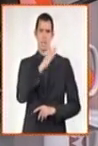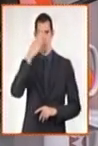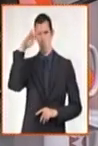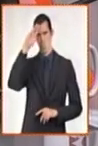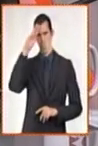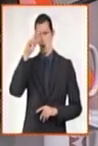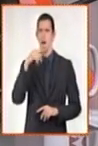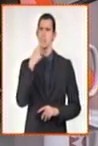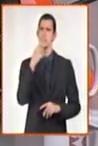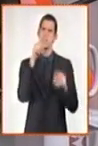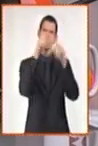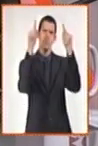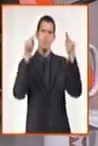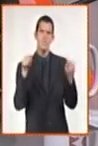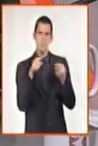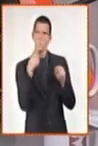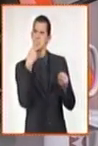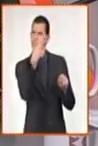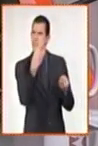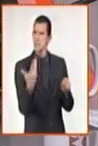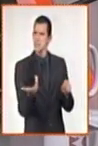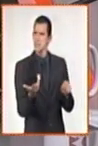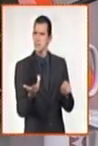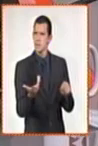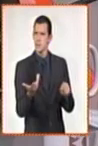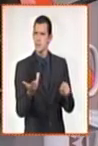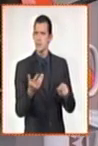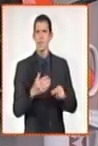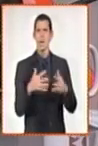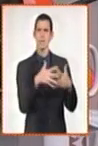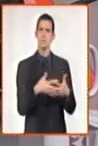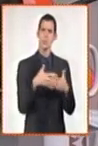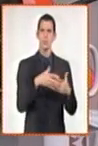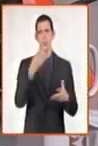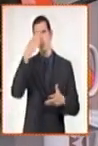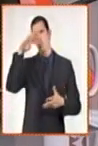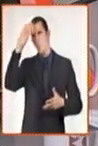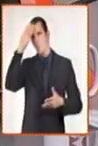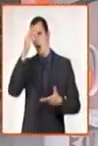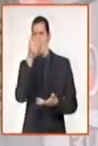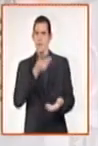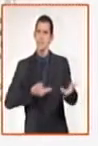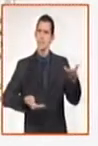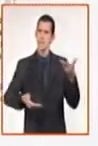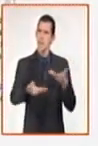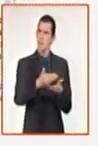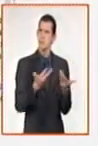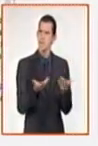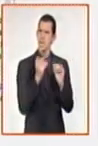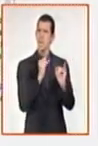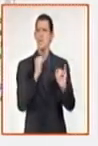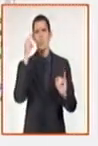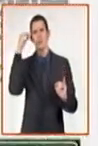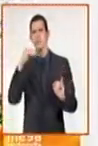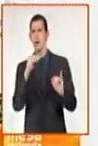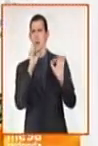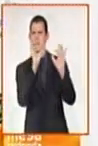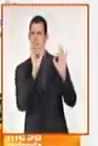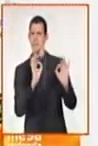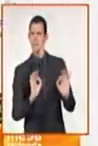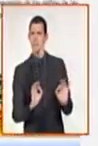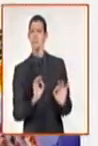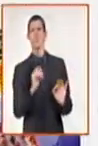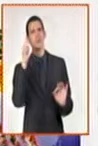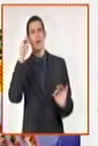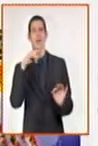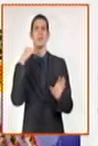hemos intercambiado, dice la información, Gobiernos de Cuba y Estados Unidos hemos intercambiado información sobre los daños cuantiosos